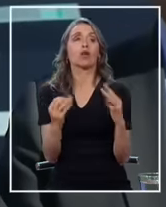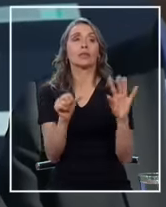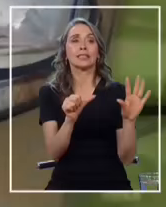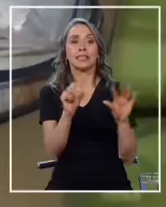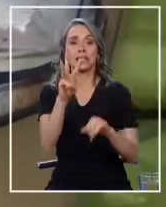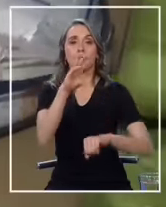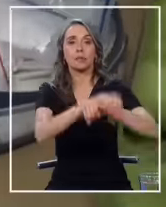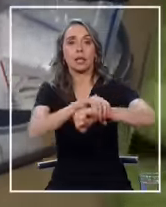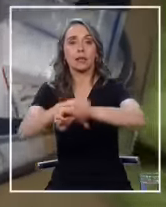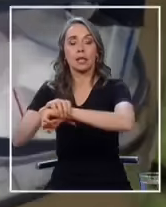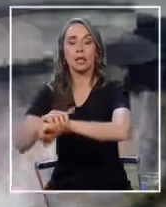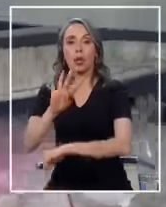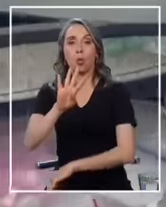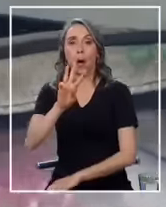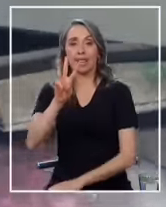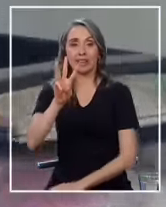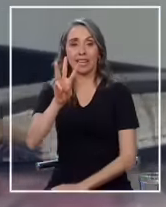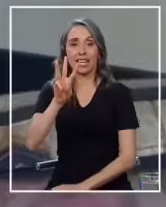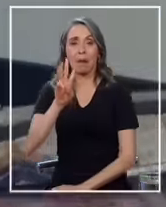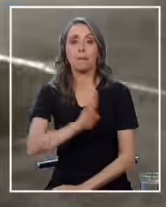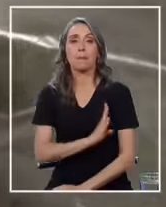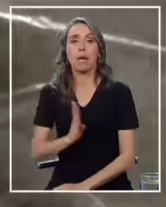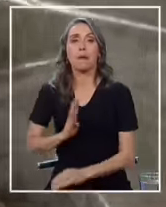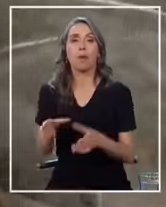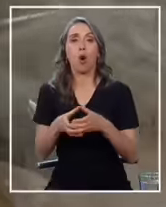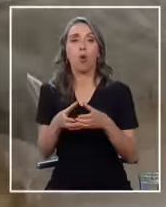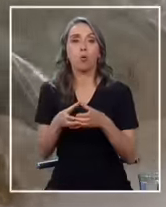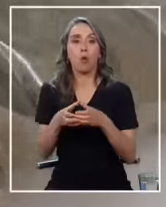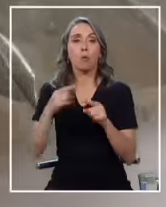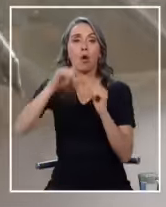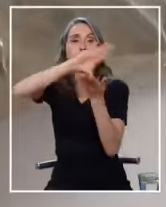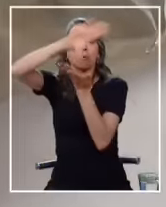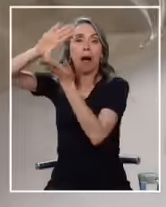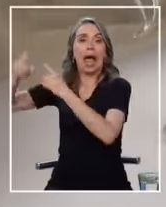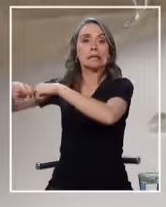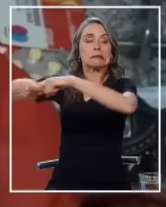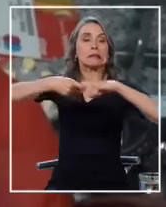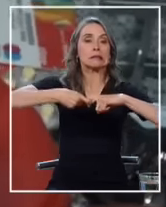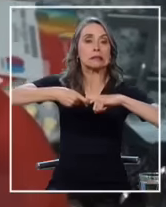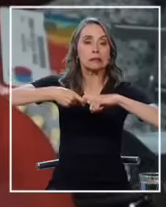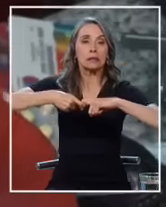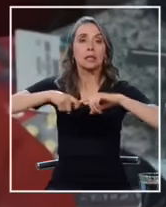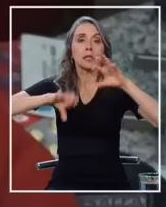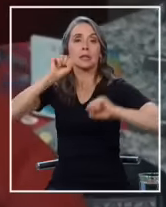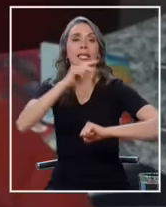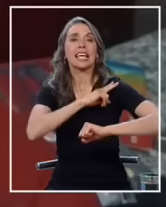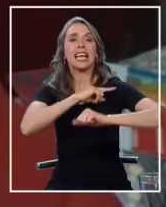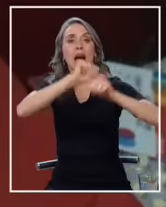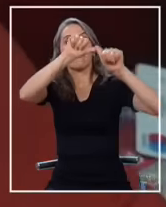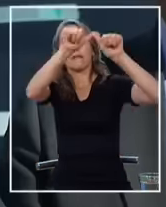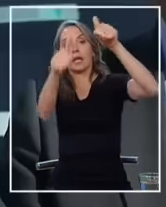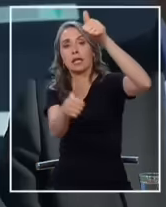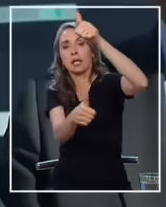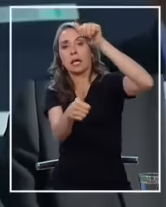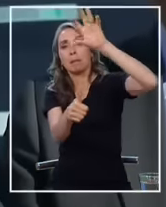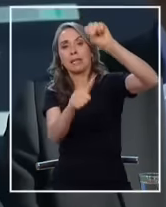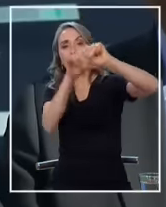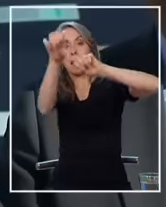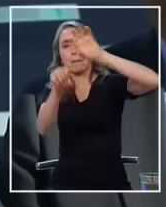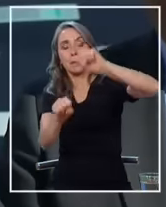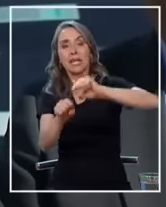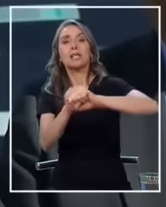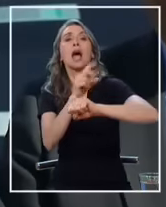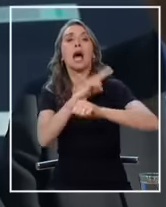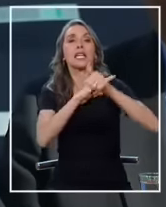63 detenidos, 43 de estos que eran integrantes de una organización transnacional. Se sacó toda una estructura piramidal de la logística, el